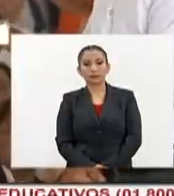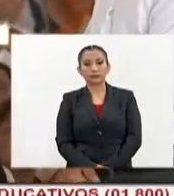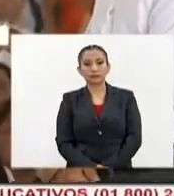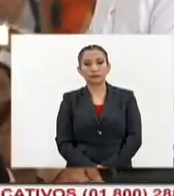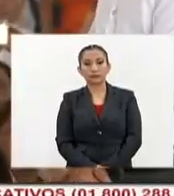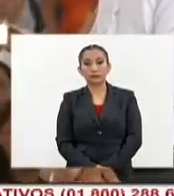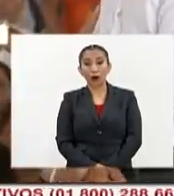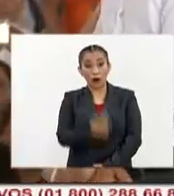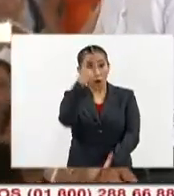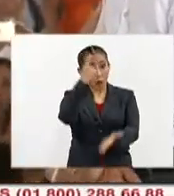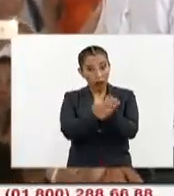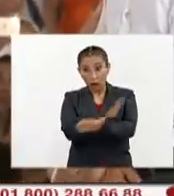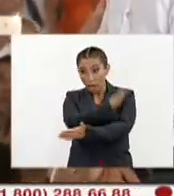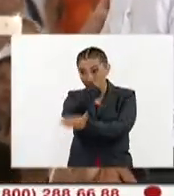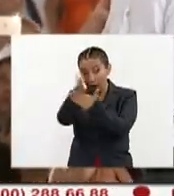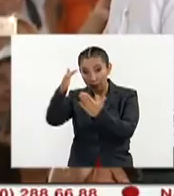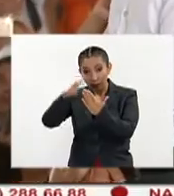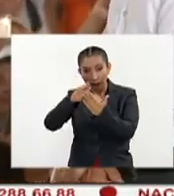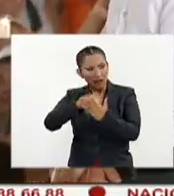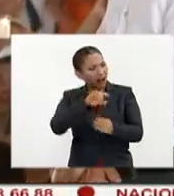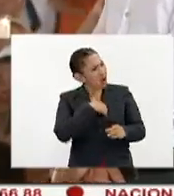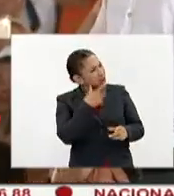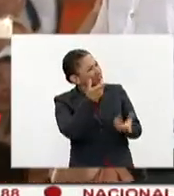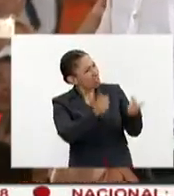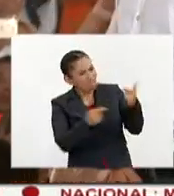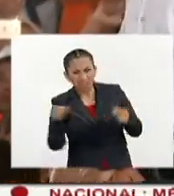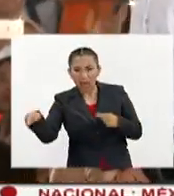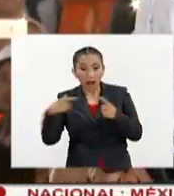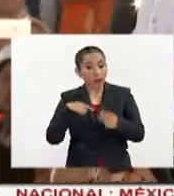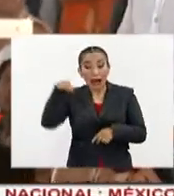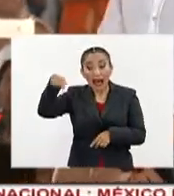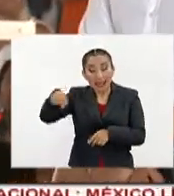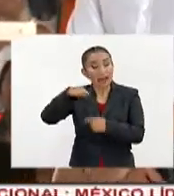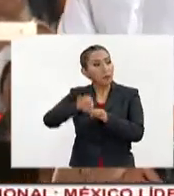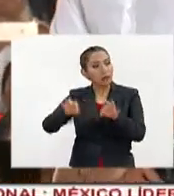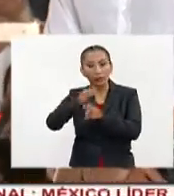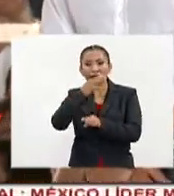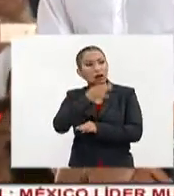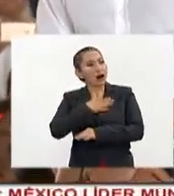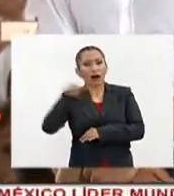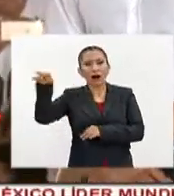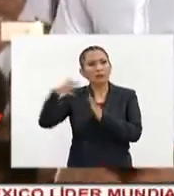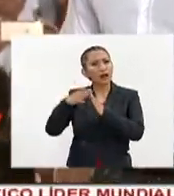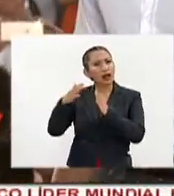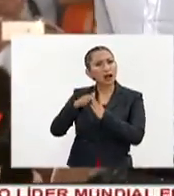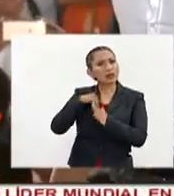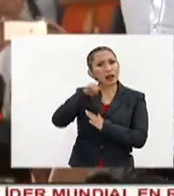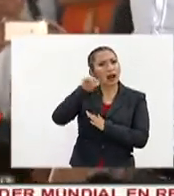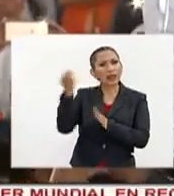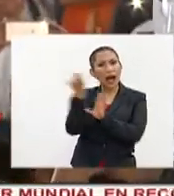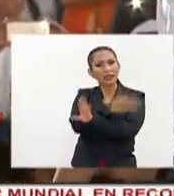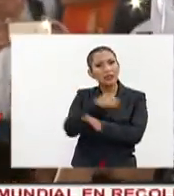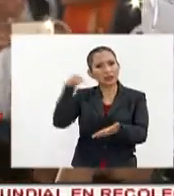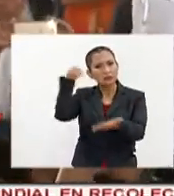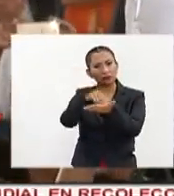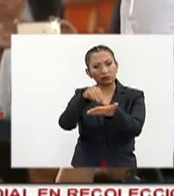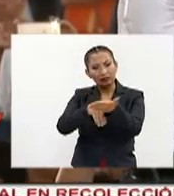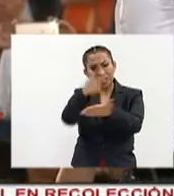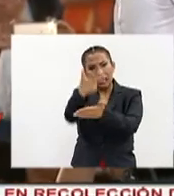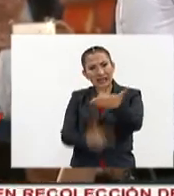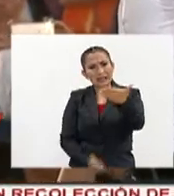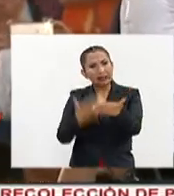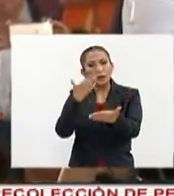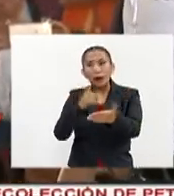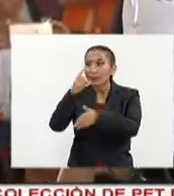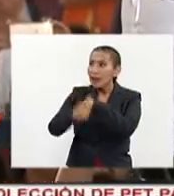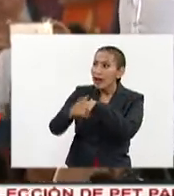No bastará con ir a la mesa de aclaración. Será importante que ahí nos avisen que su vivienda no estuvo originalmente censada porque no